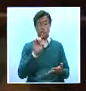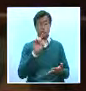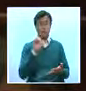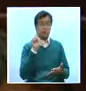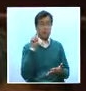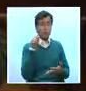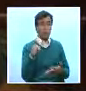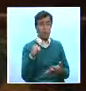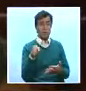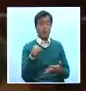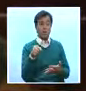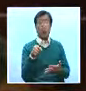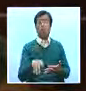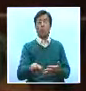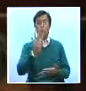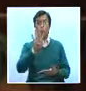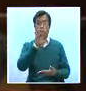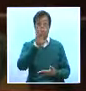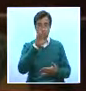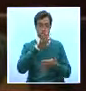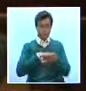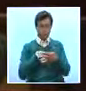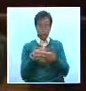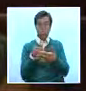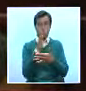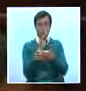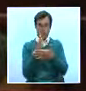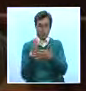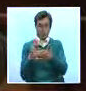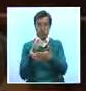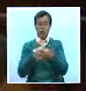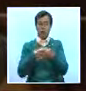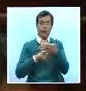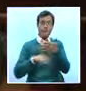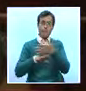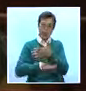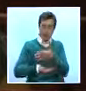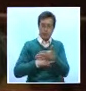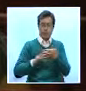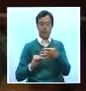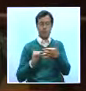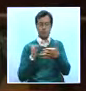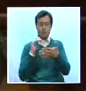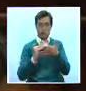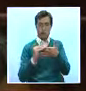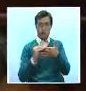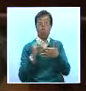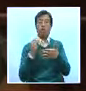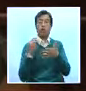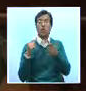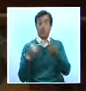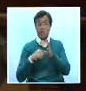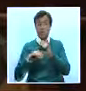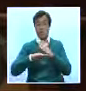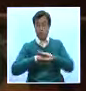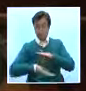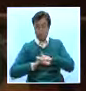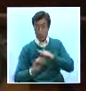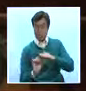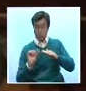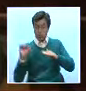$68,880 trae cuatro columnas. La fracción básica, la fracción excedente, el impuesto sobre la fracción básica y el impuesto sobre la